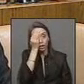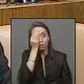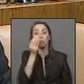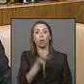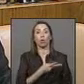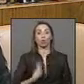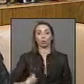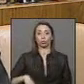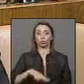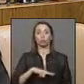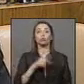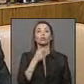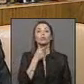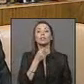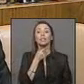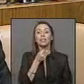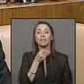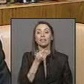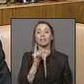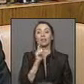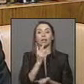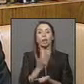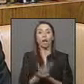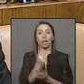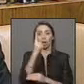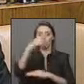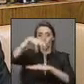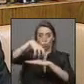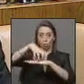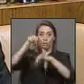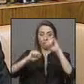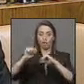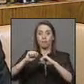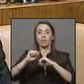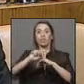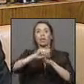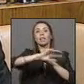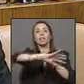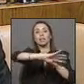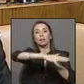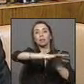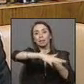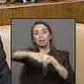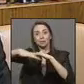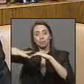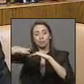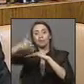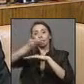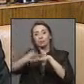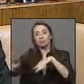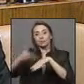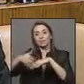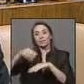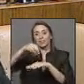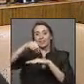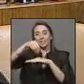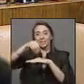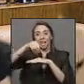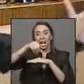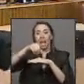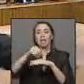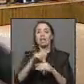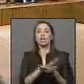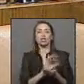nosotros aspiramos a tener una planta desaladora por cuenca, es decir, una planta desaladora en